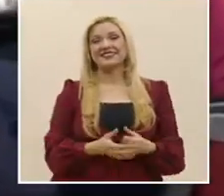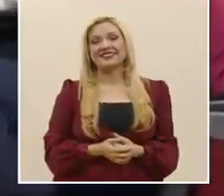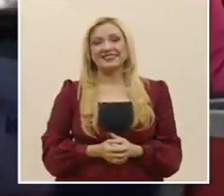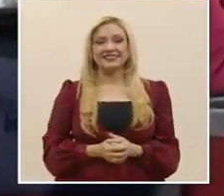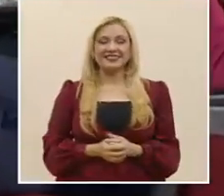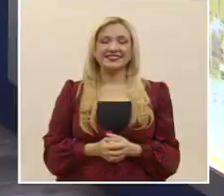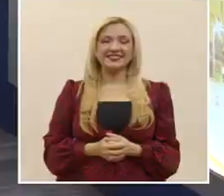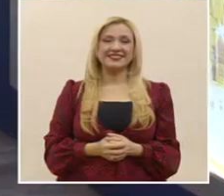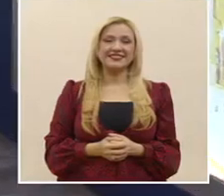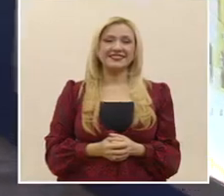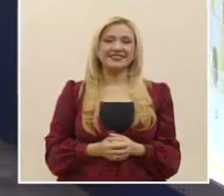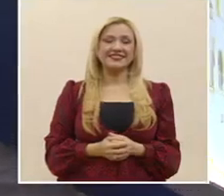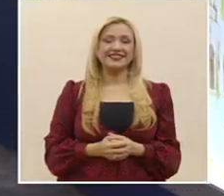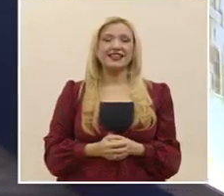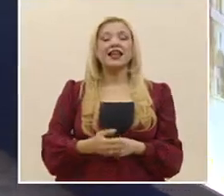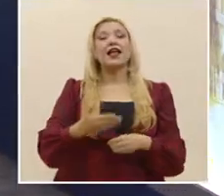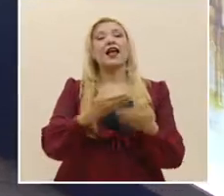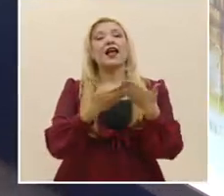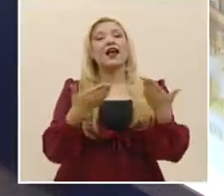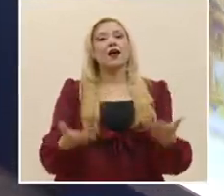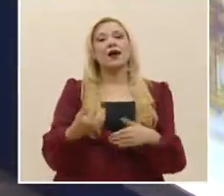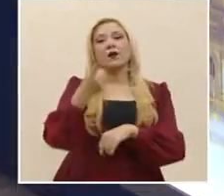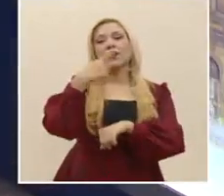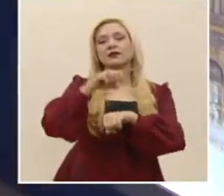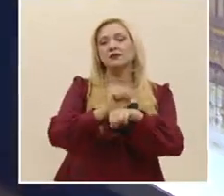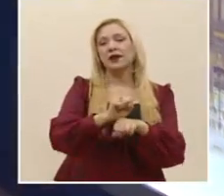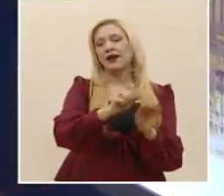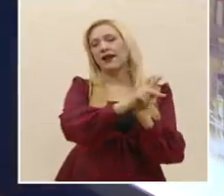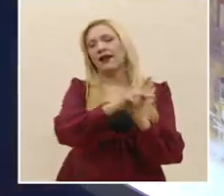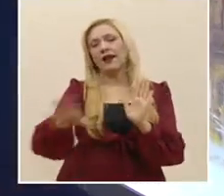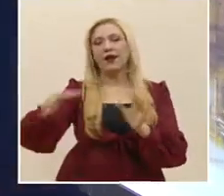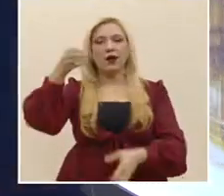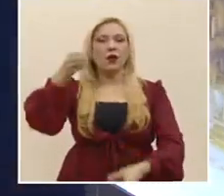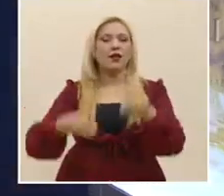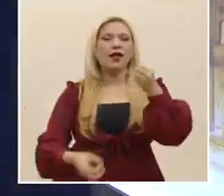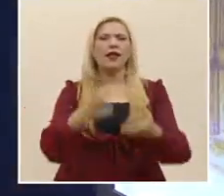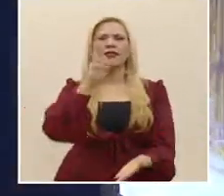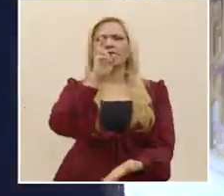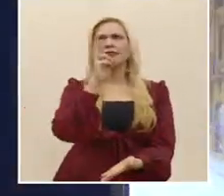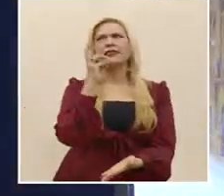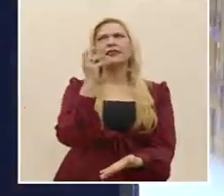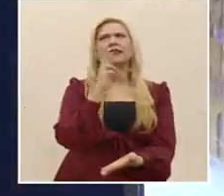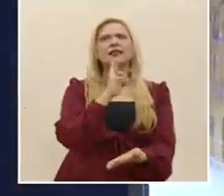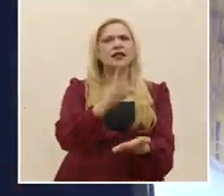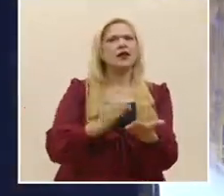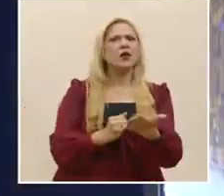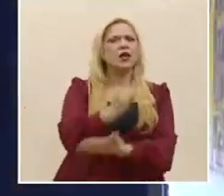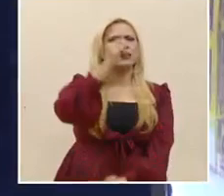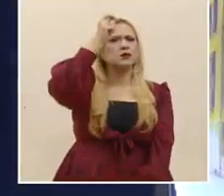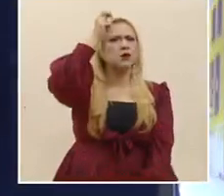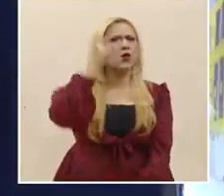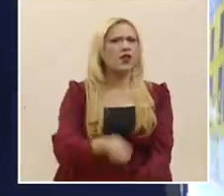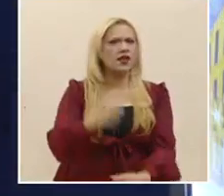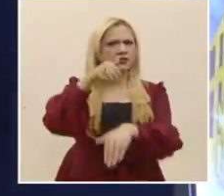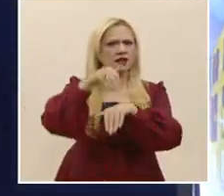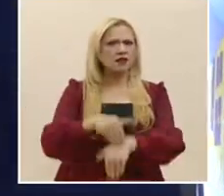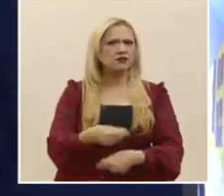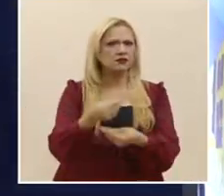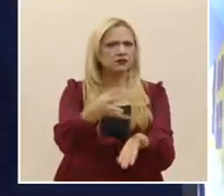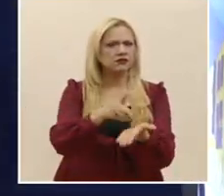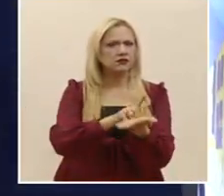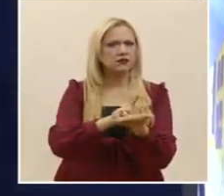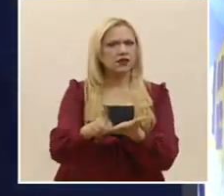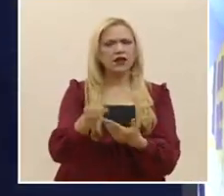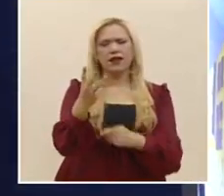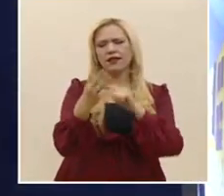Cedillo. Y en el semanario judicial se publicaron 3 jurisprudencias y 4 tesis aisladas de la primera sala que